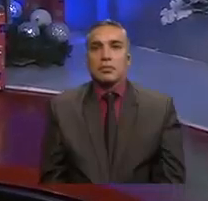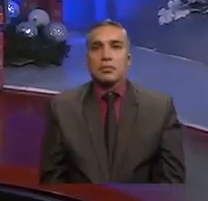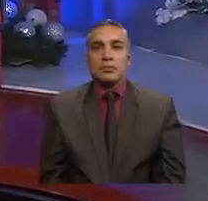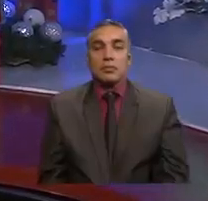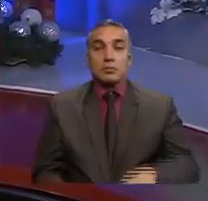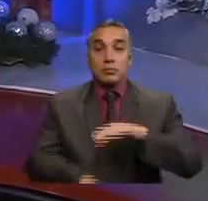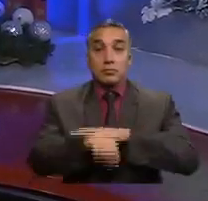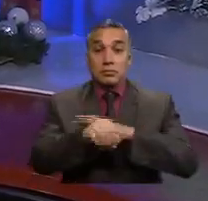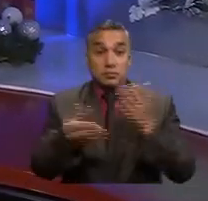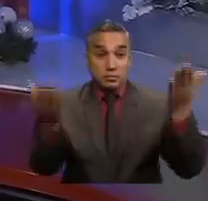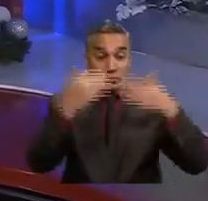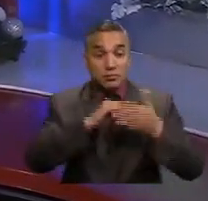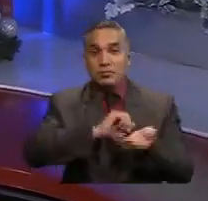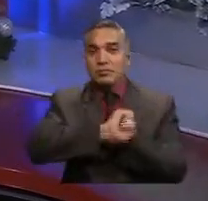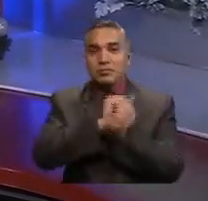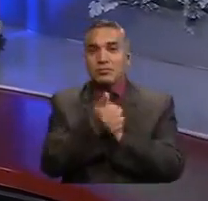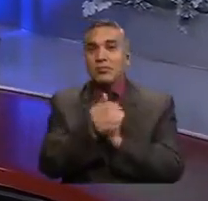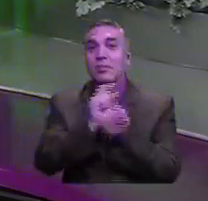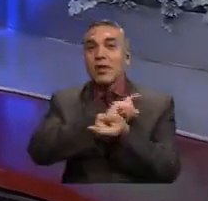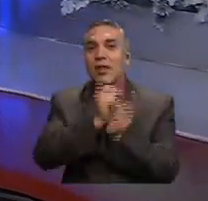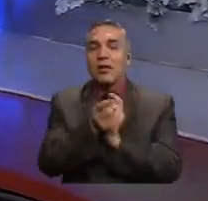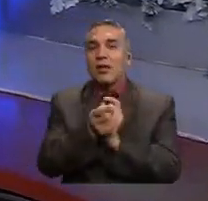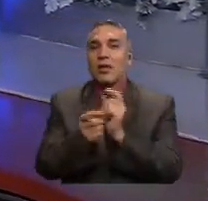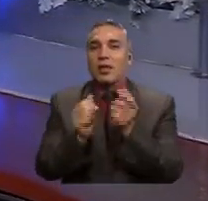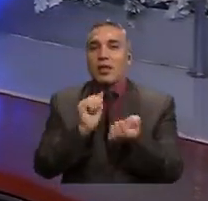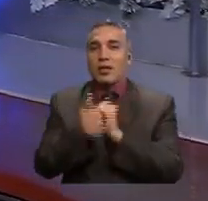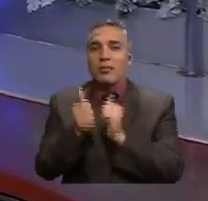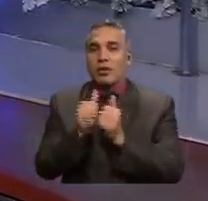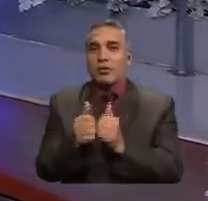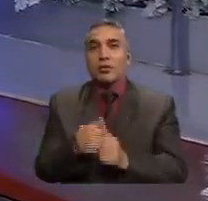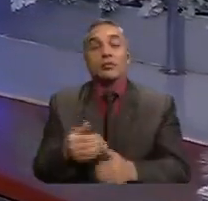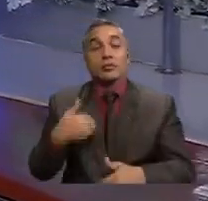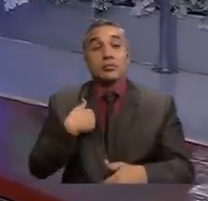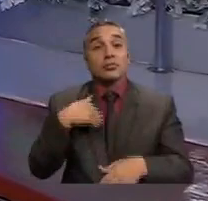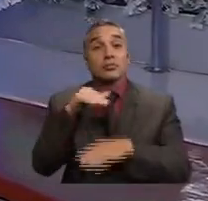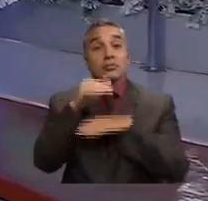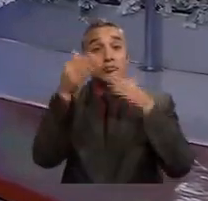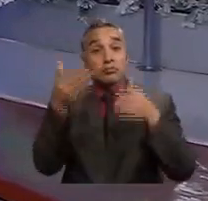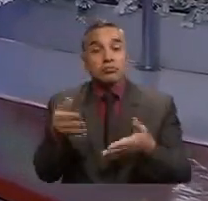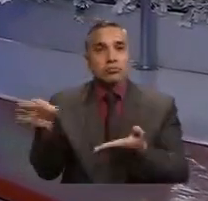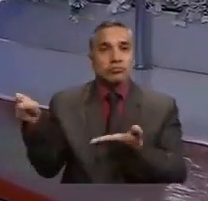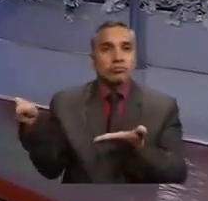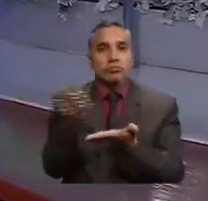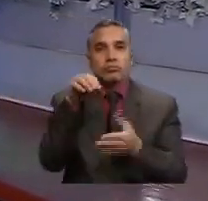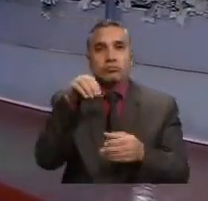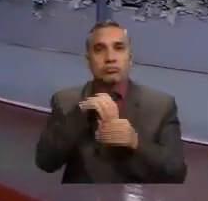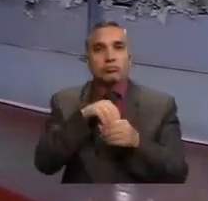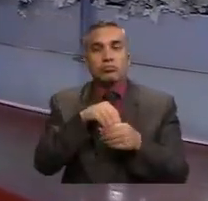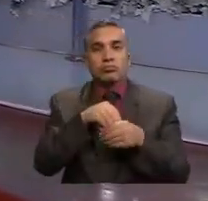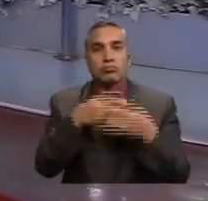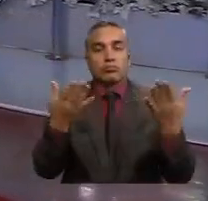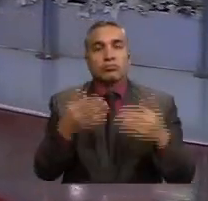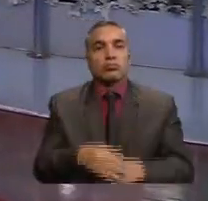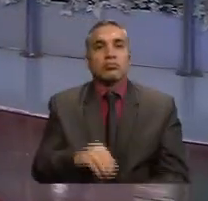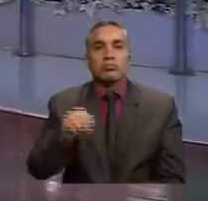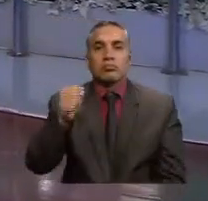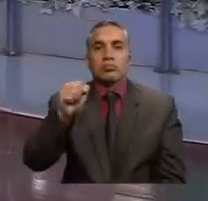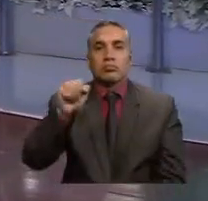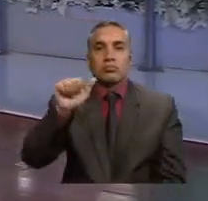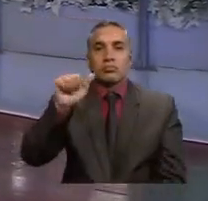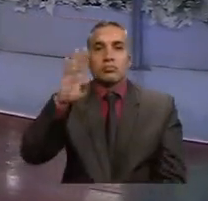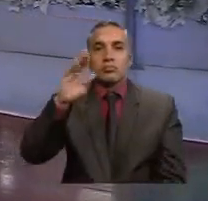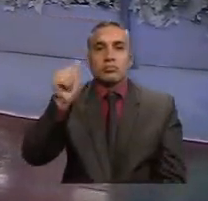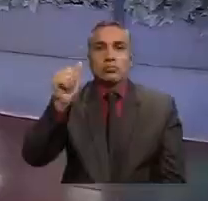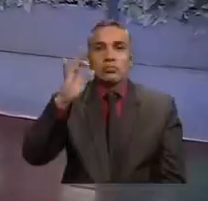Y del fútbol pasamos a otra disciplina y es el Dakar, donde tenemos ecuatorianos representándonos en Medio Oriente. Sebastián Guayasemín es uno de